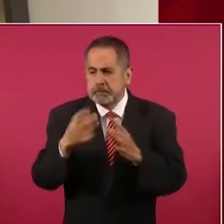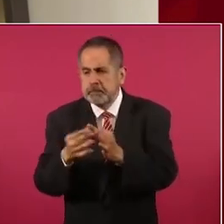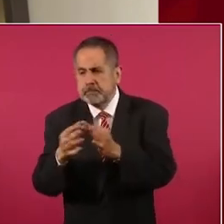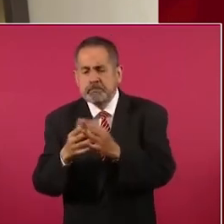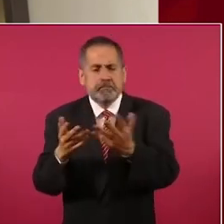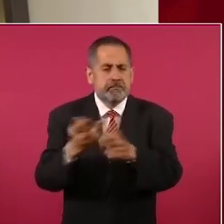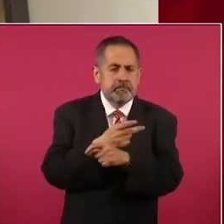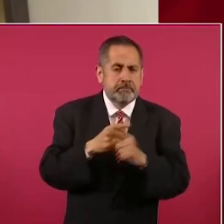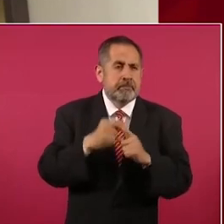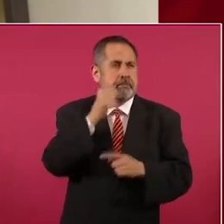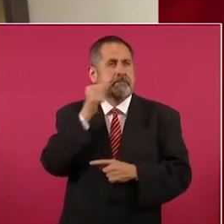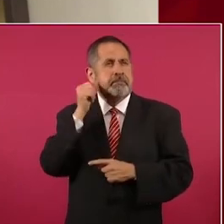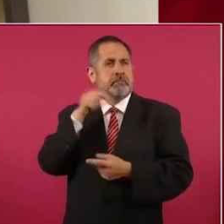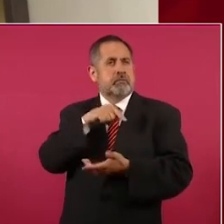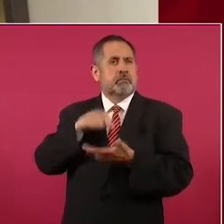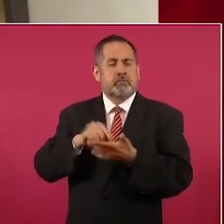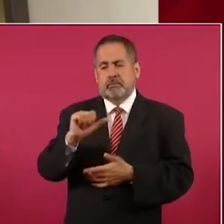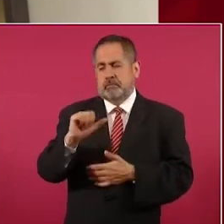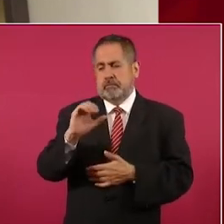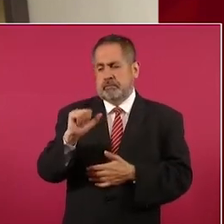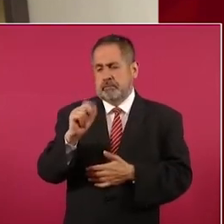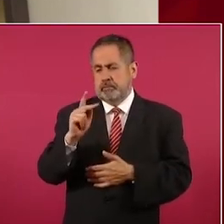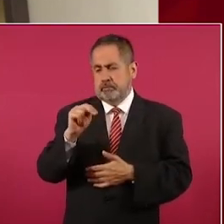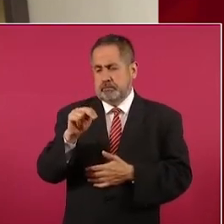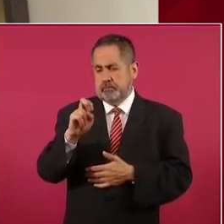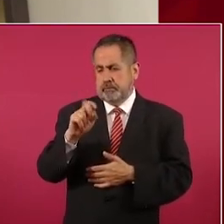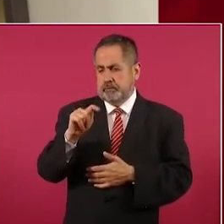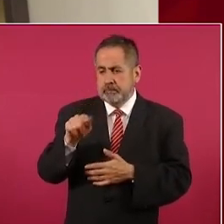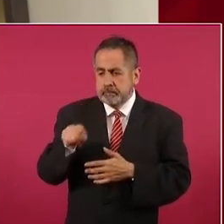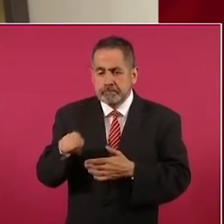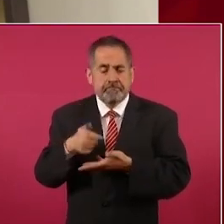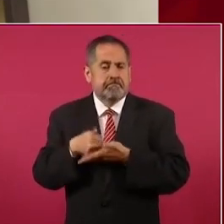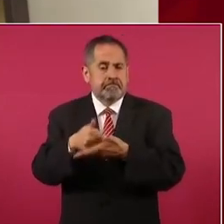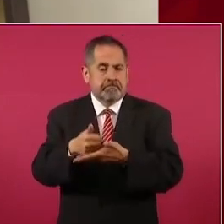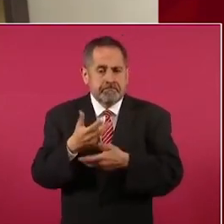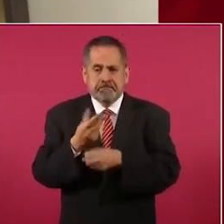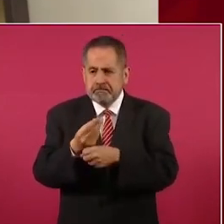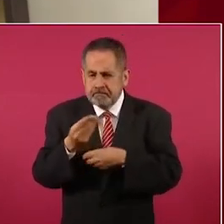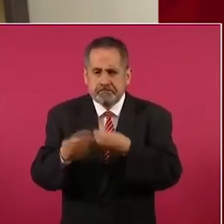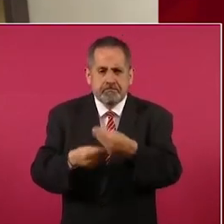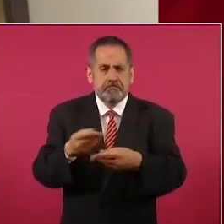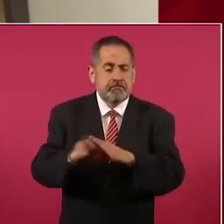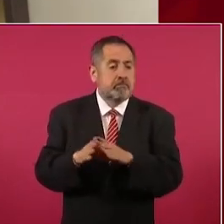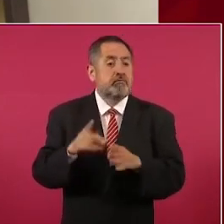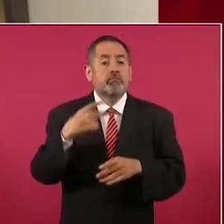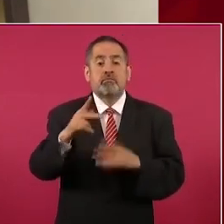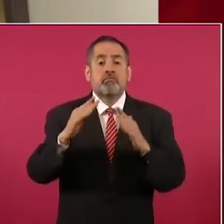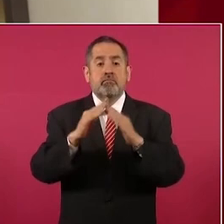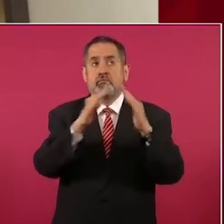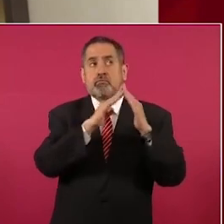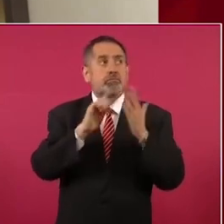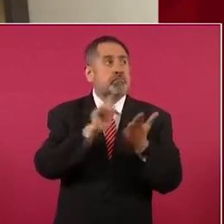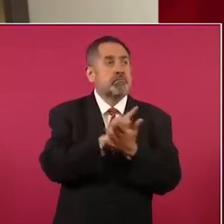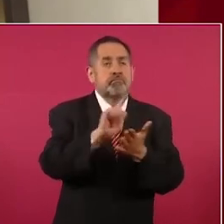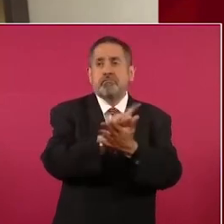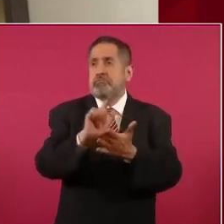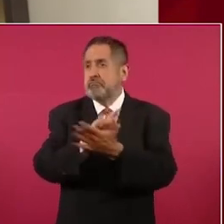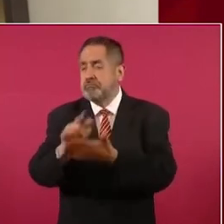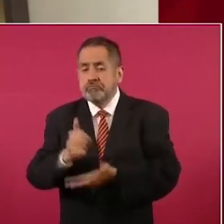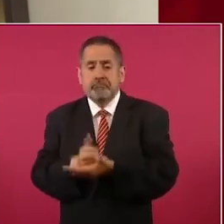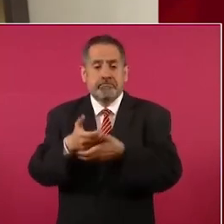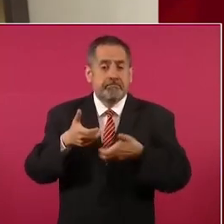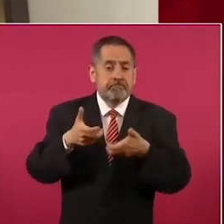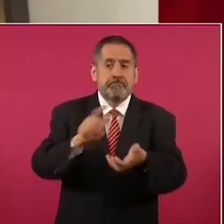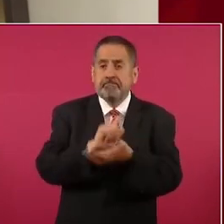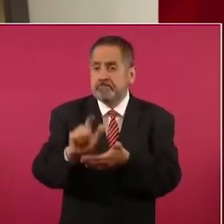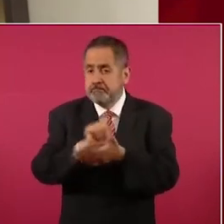en Acaponeta, en donde pudimos empezar a auxiliar a la gente con la limpieza de sus casas y de sus calles. Y el día